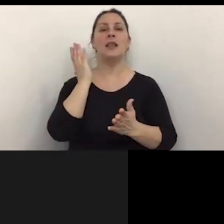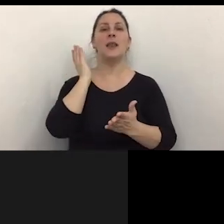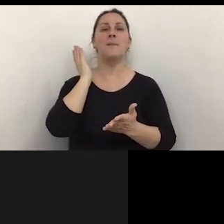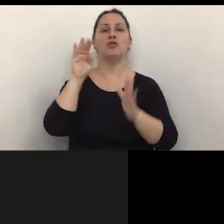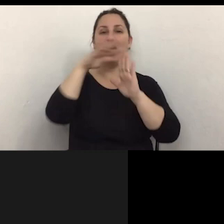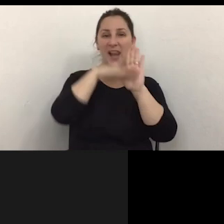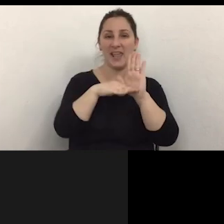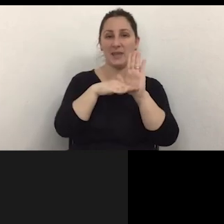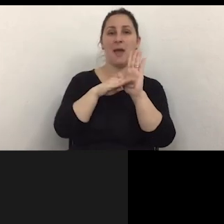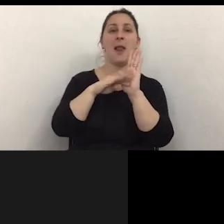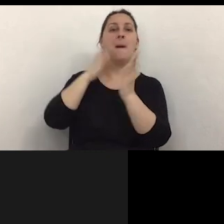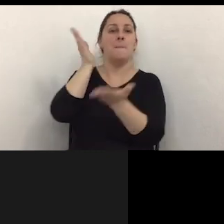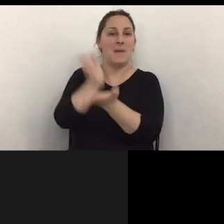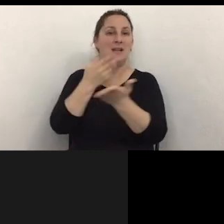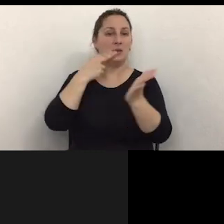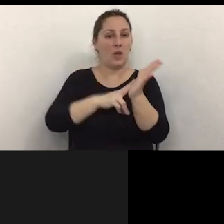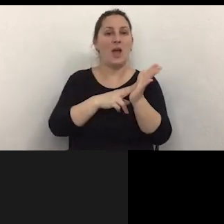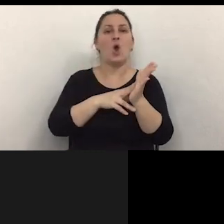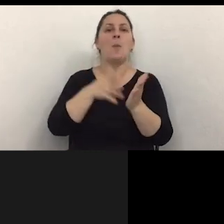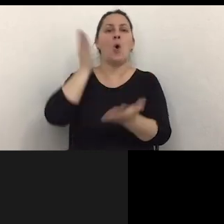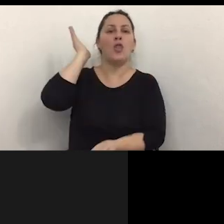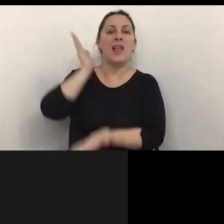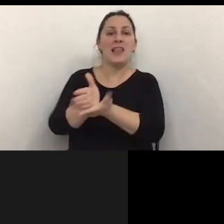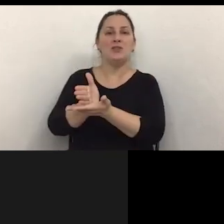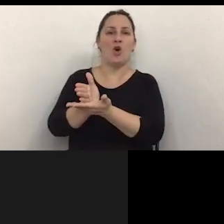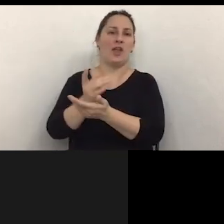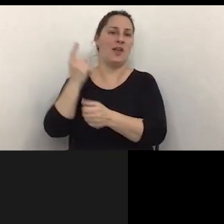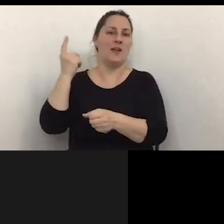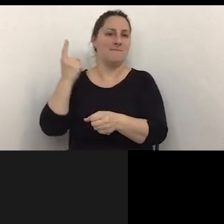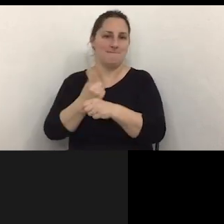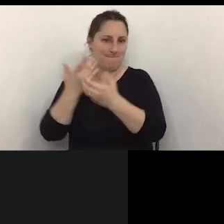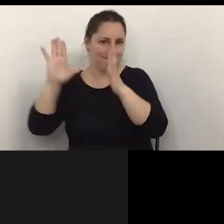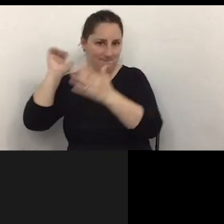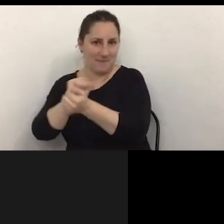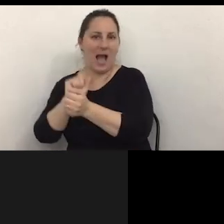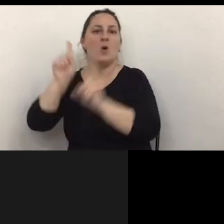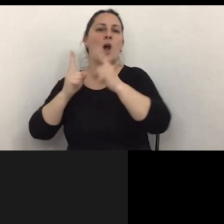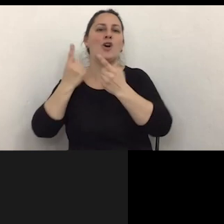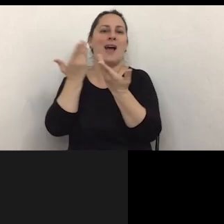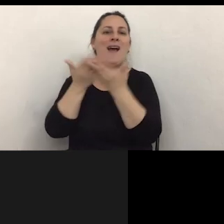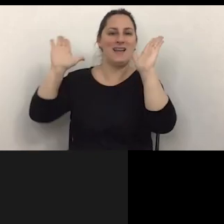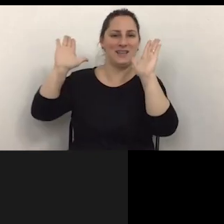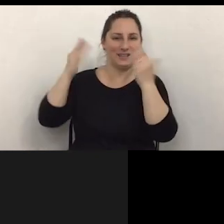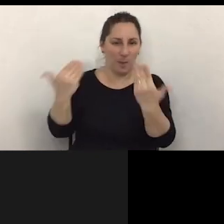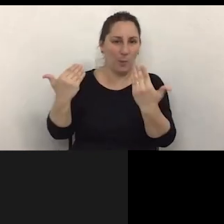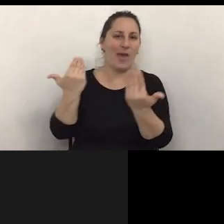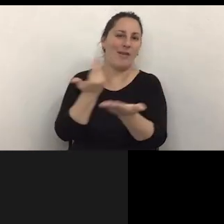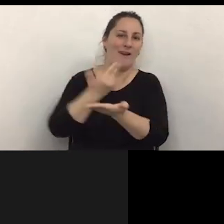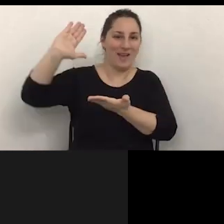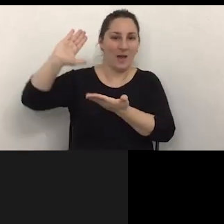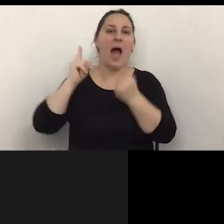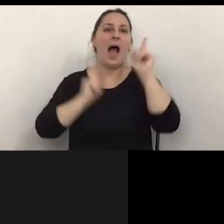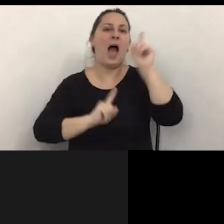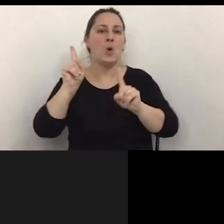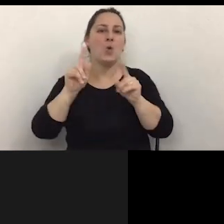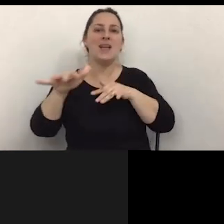son excarcelables. O sea, las cuestiones excarcelables o que se permite la exención de prisión son las que tienen una pena inferior a